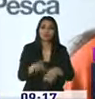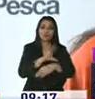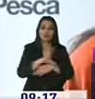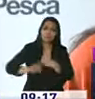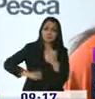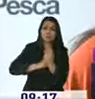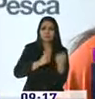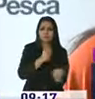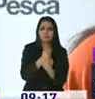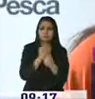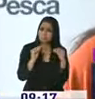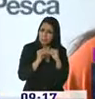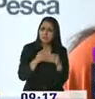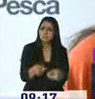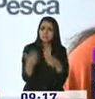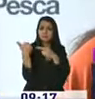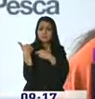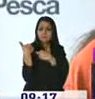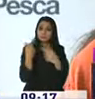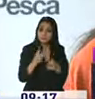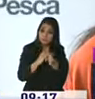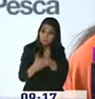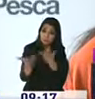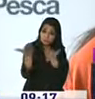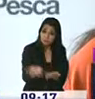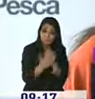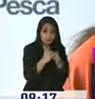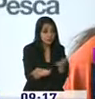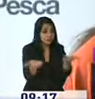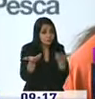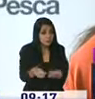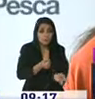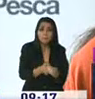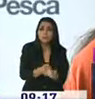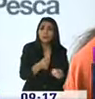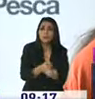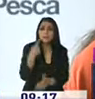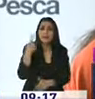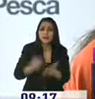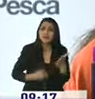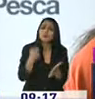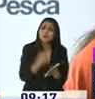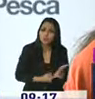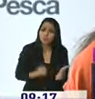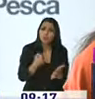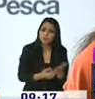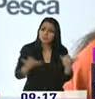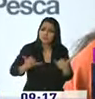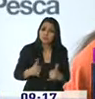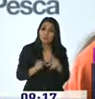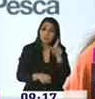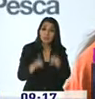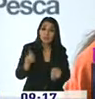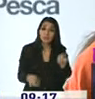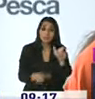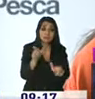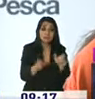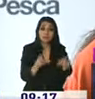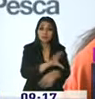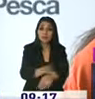sumen también, porque los hemos invitado a que se sumen a esta lucha, ya que muchos de los